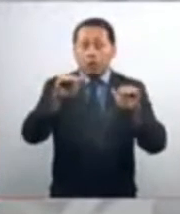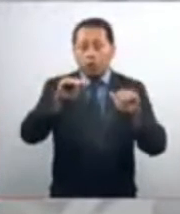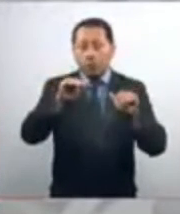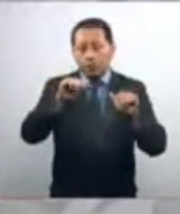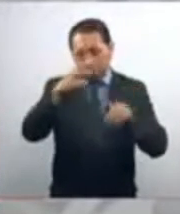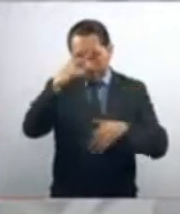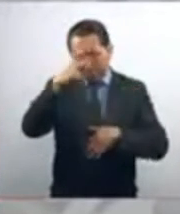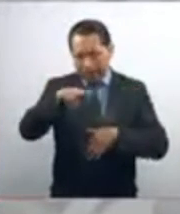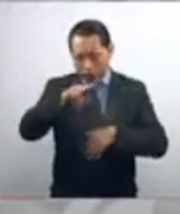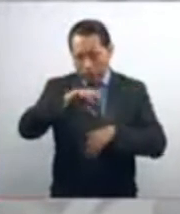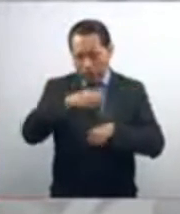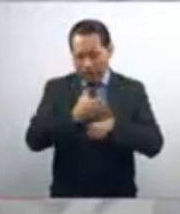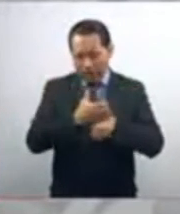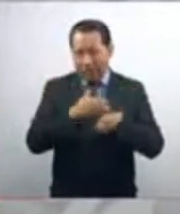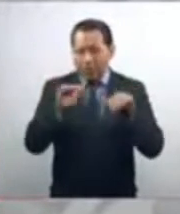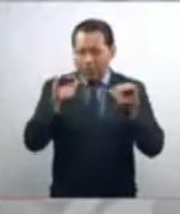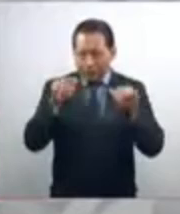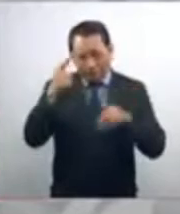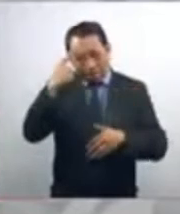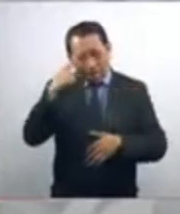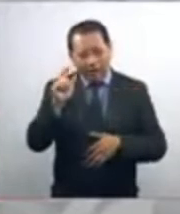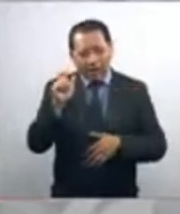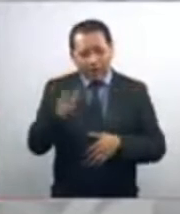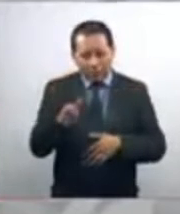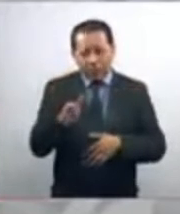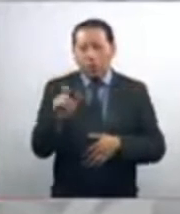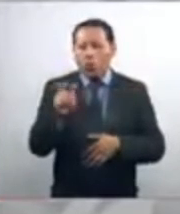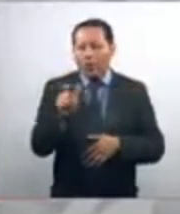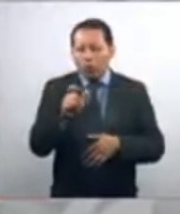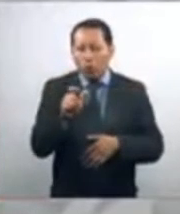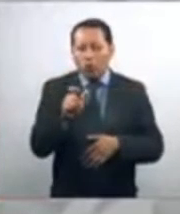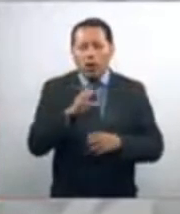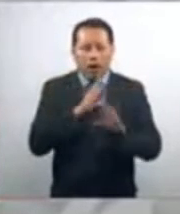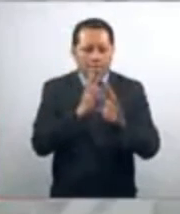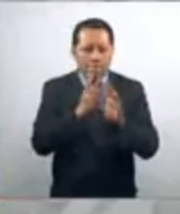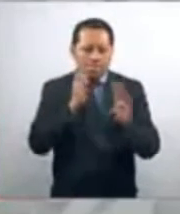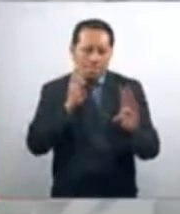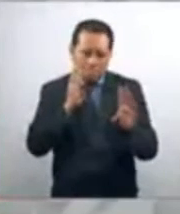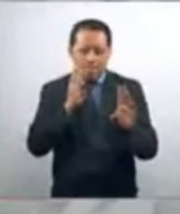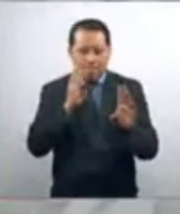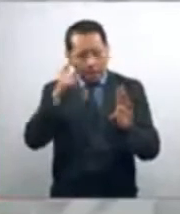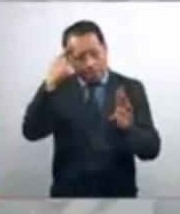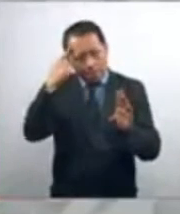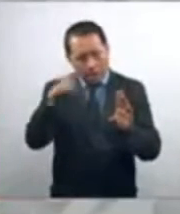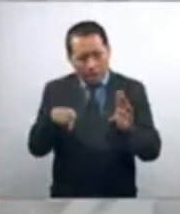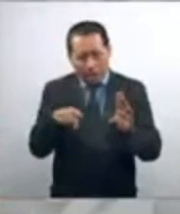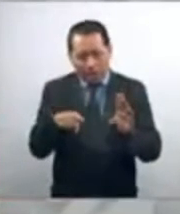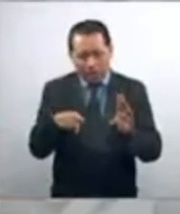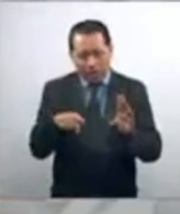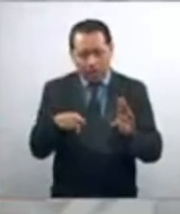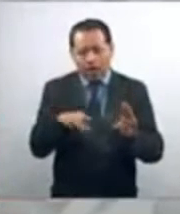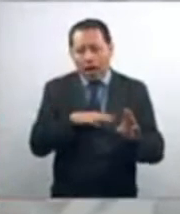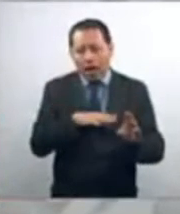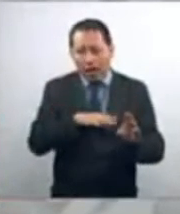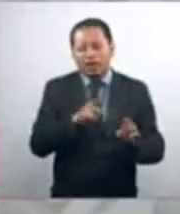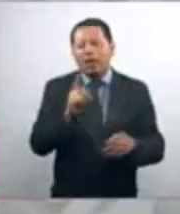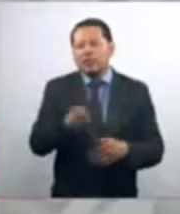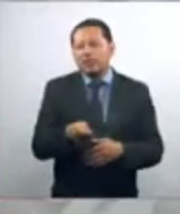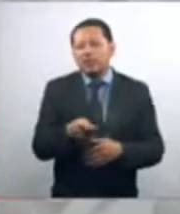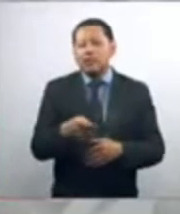República Mexicana, en las bandas de acceso, en el primer filtro donde uno deja su cartera,